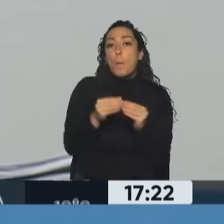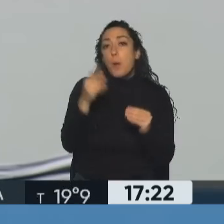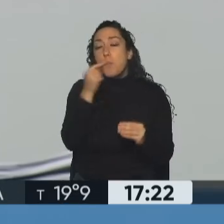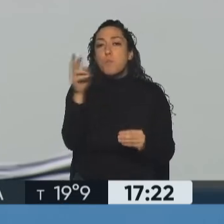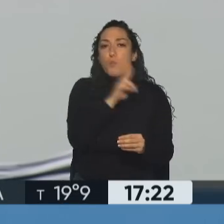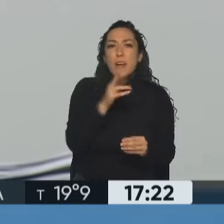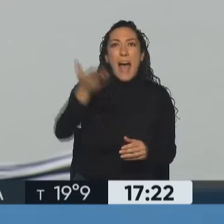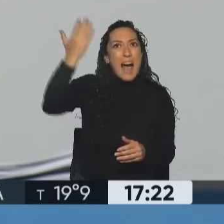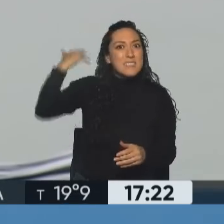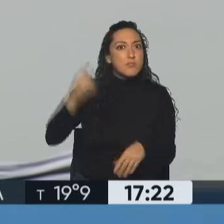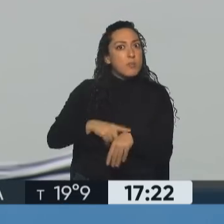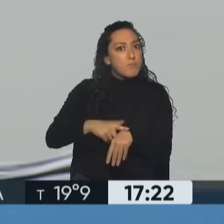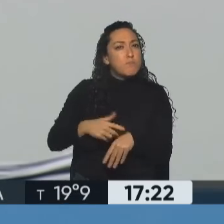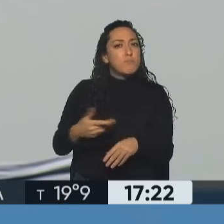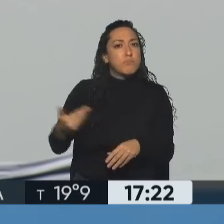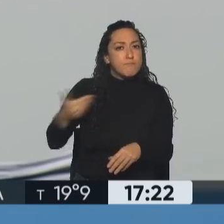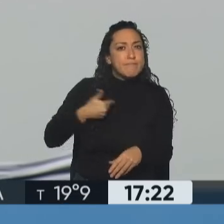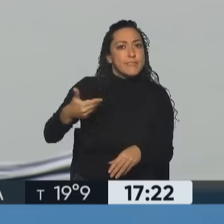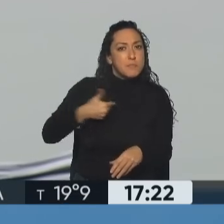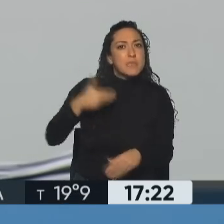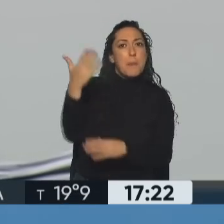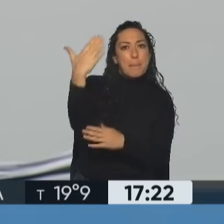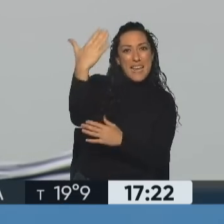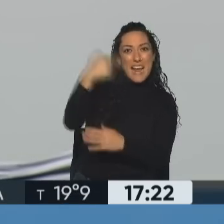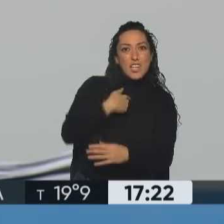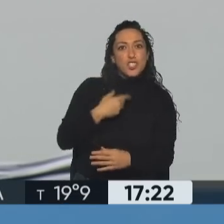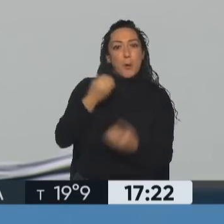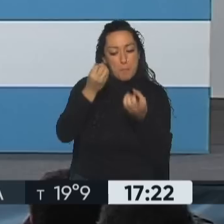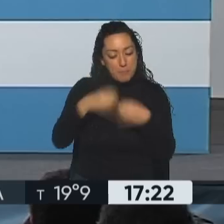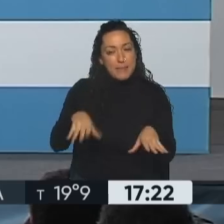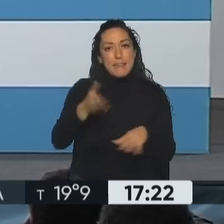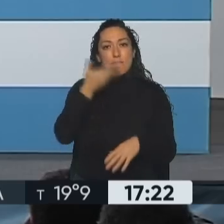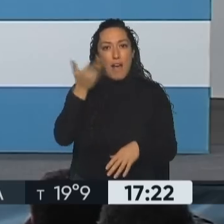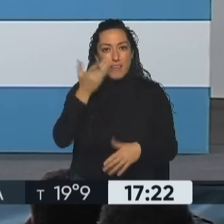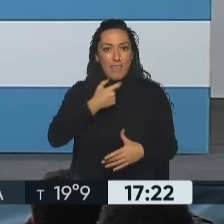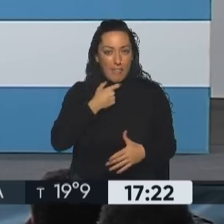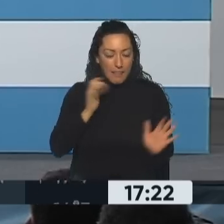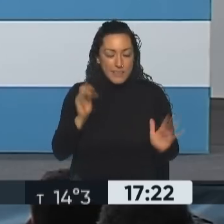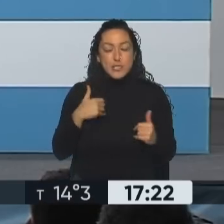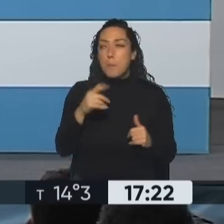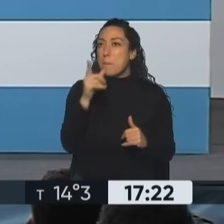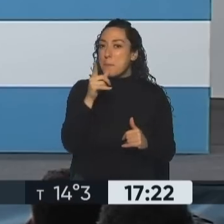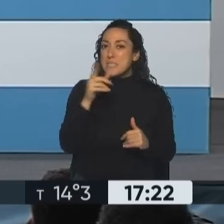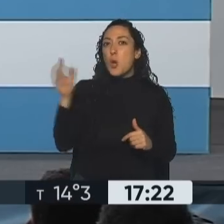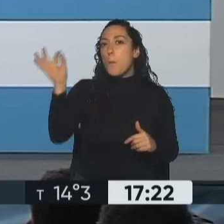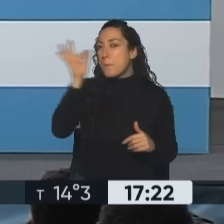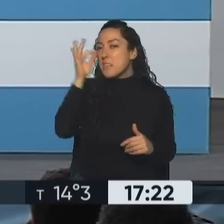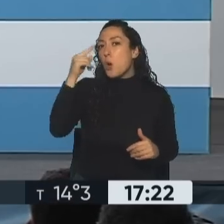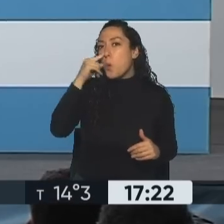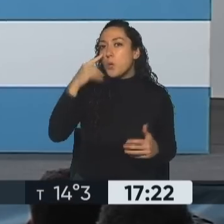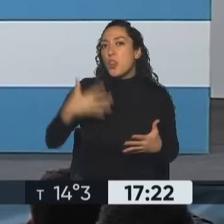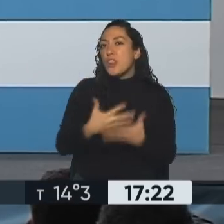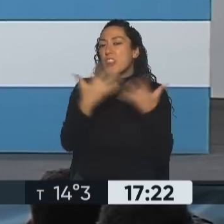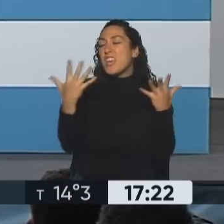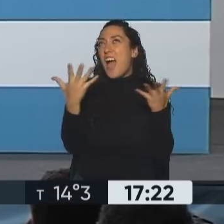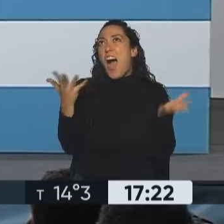desde hace tiempo que viniera a presidir un plenario, me pareció que el 20 de junio